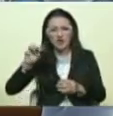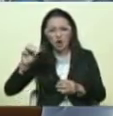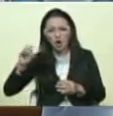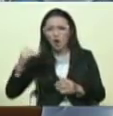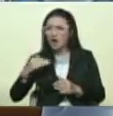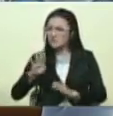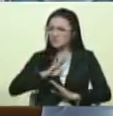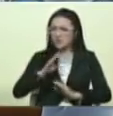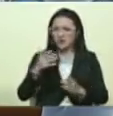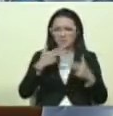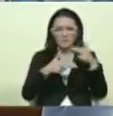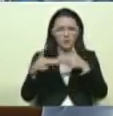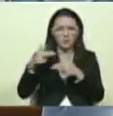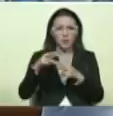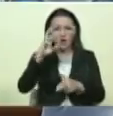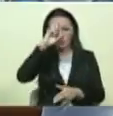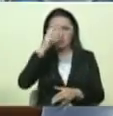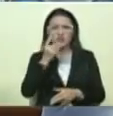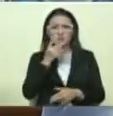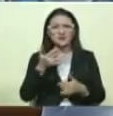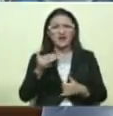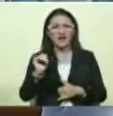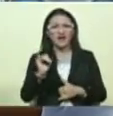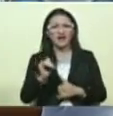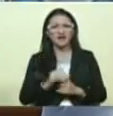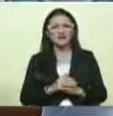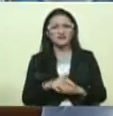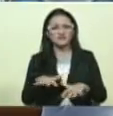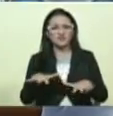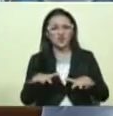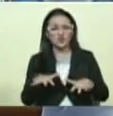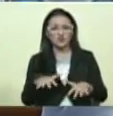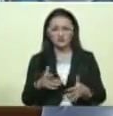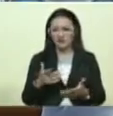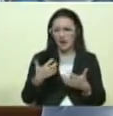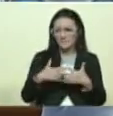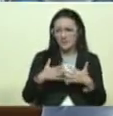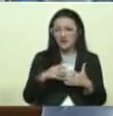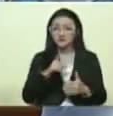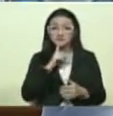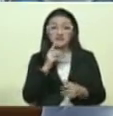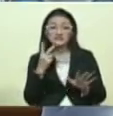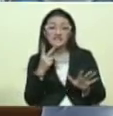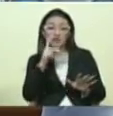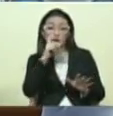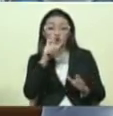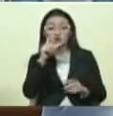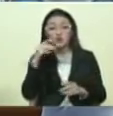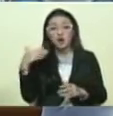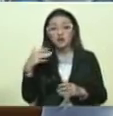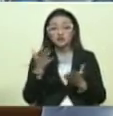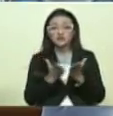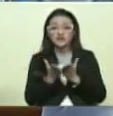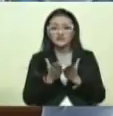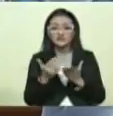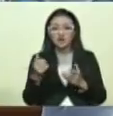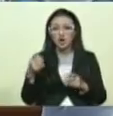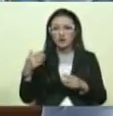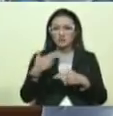y construcciones en República Dominicana. ¿Cómo una modesta empresa con 7-8 años de servicio está construyendo un